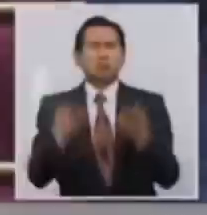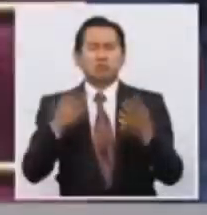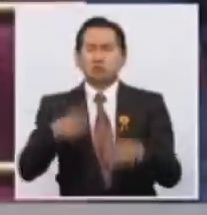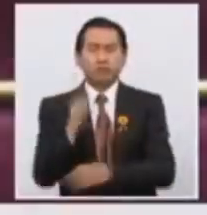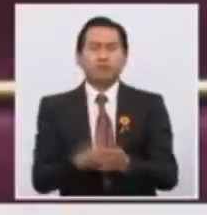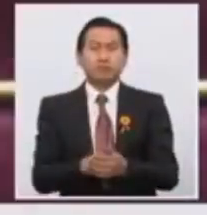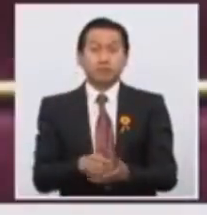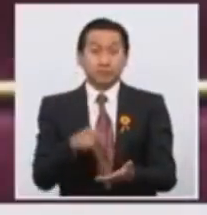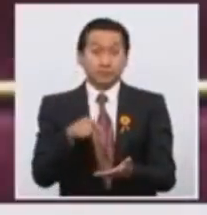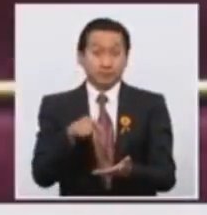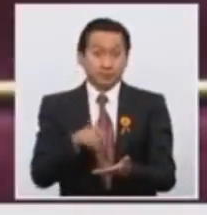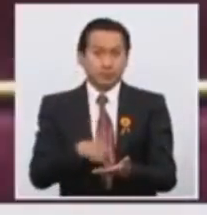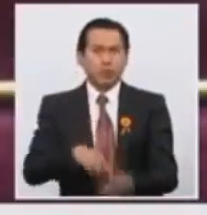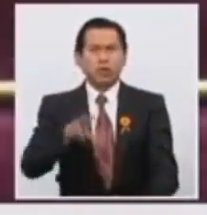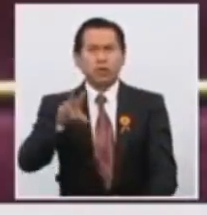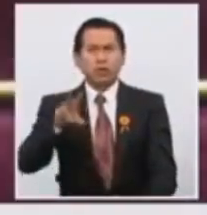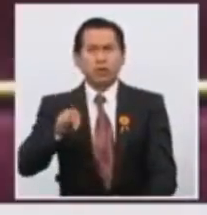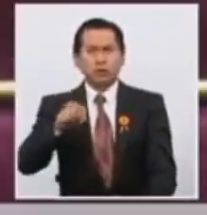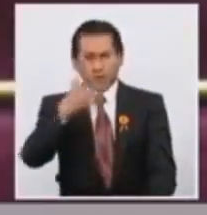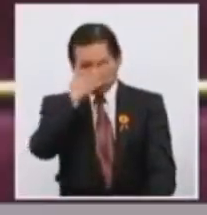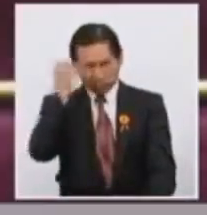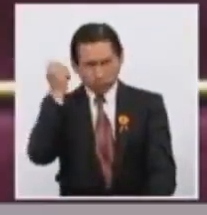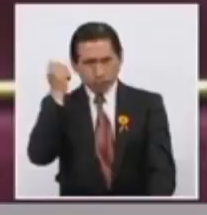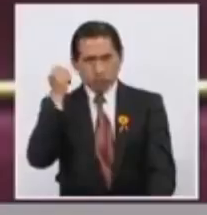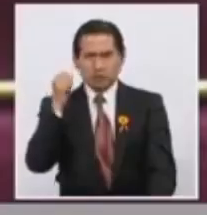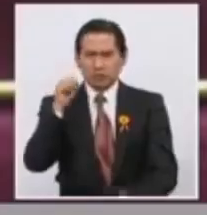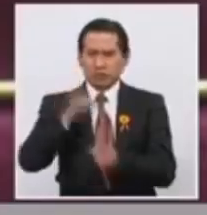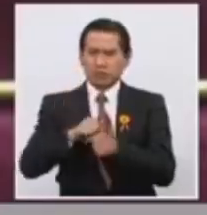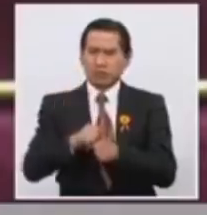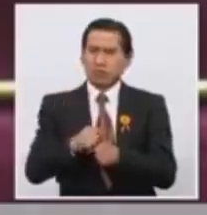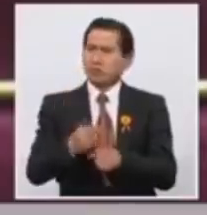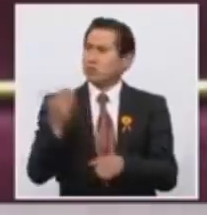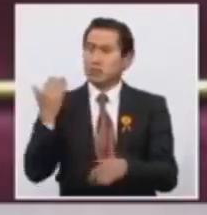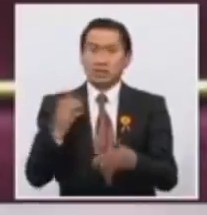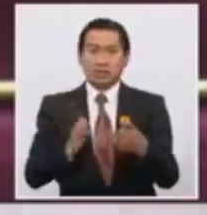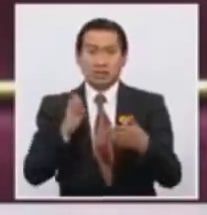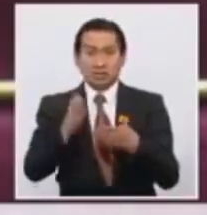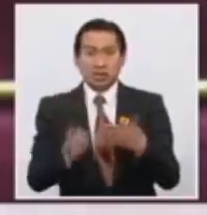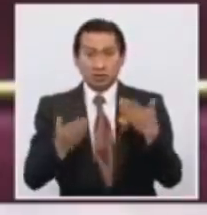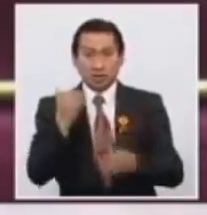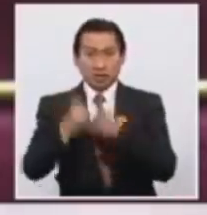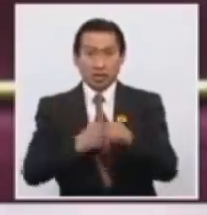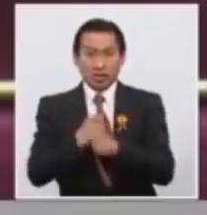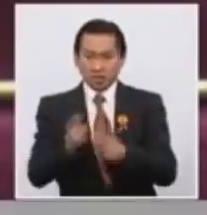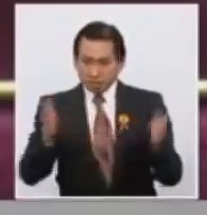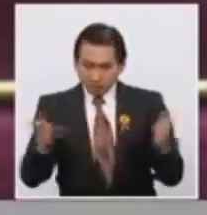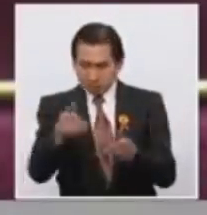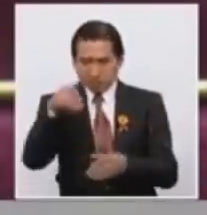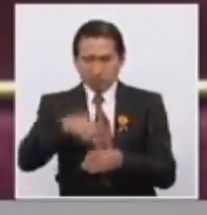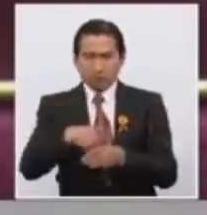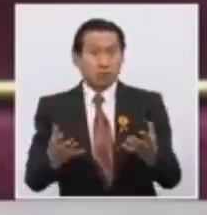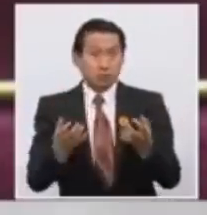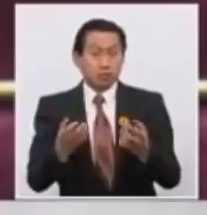política no lo olvidemos trabajamos desde enero del presente año para hacer las elecciones el 3